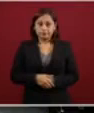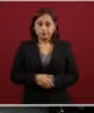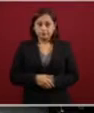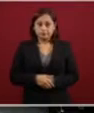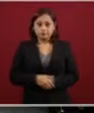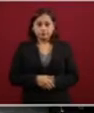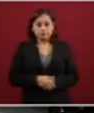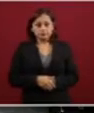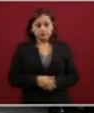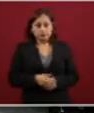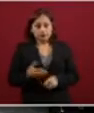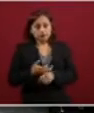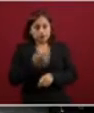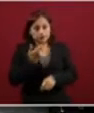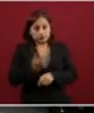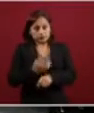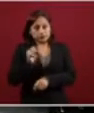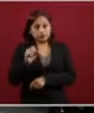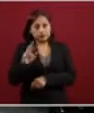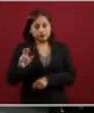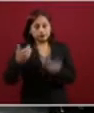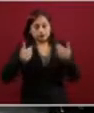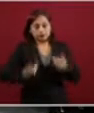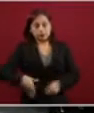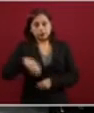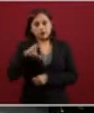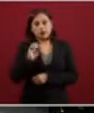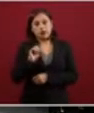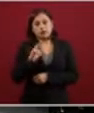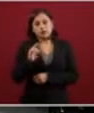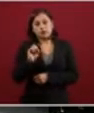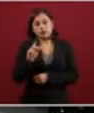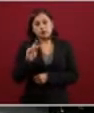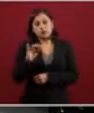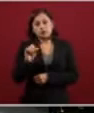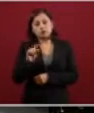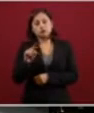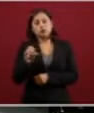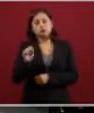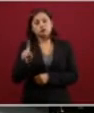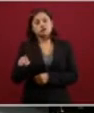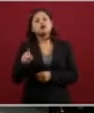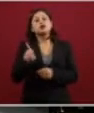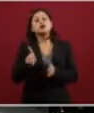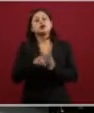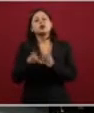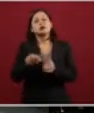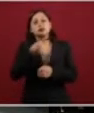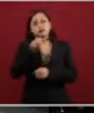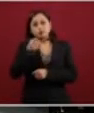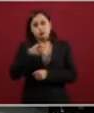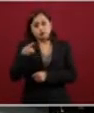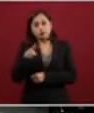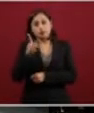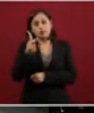Secretario de Relaciones Exteriores, Carlos Pozos, reportero de Petróleo y Energía. Presidente, buenos días. Buenos días a los